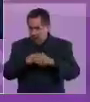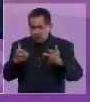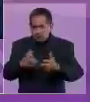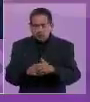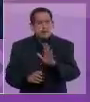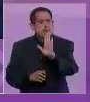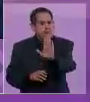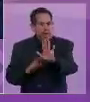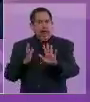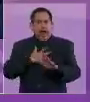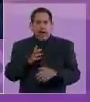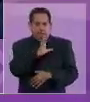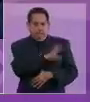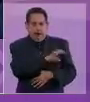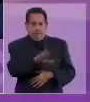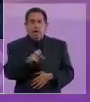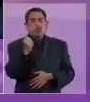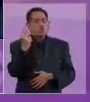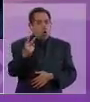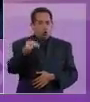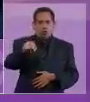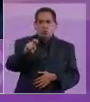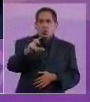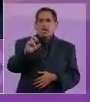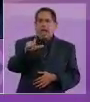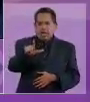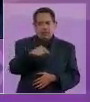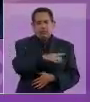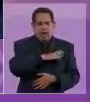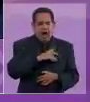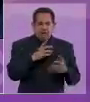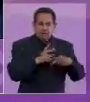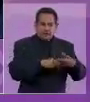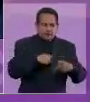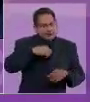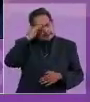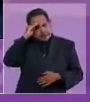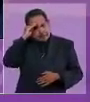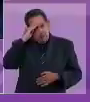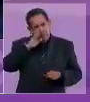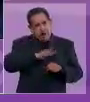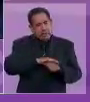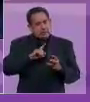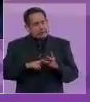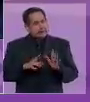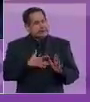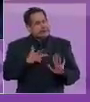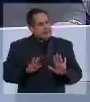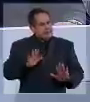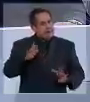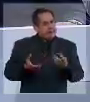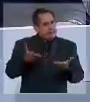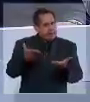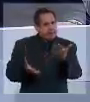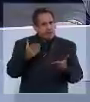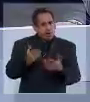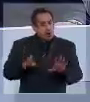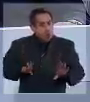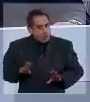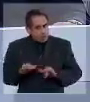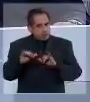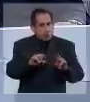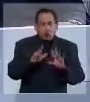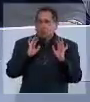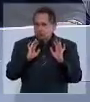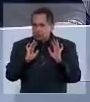plantas nucleares y tendríamos posibilidad de crecerla. Habría que evaluar si eso es lo que más conviene. Lo más probable es que tengamos mucha más